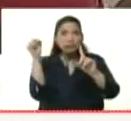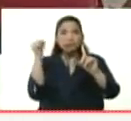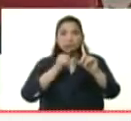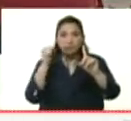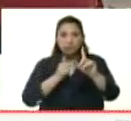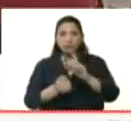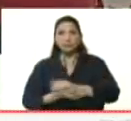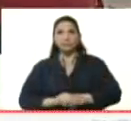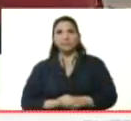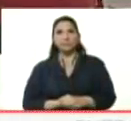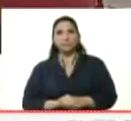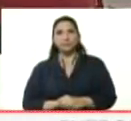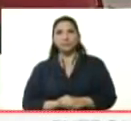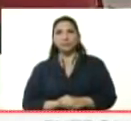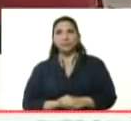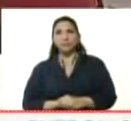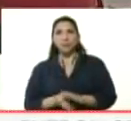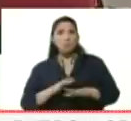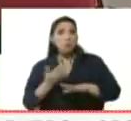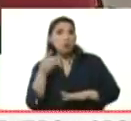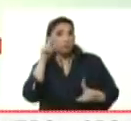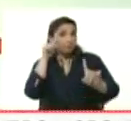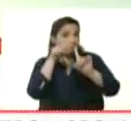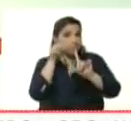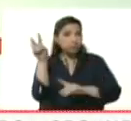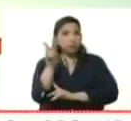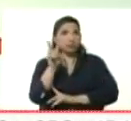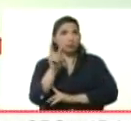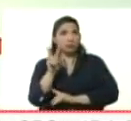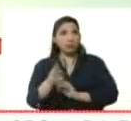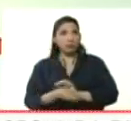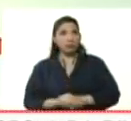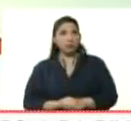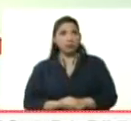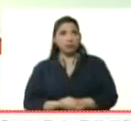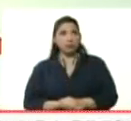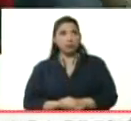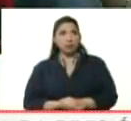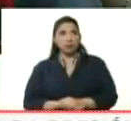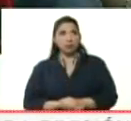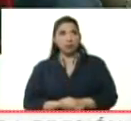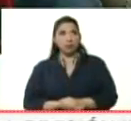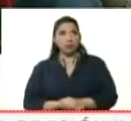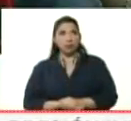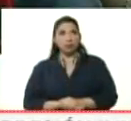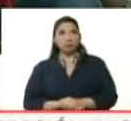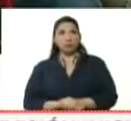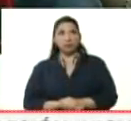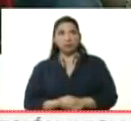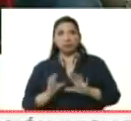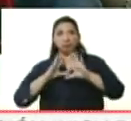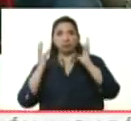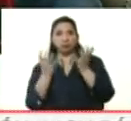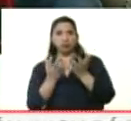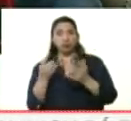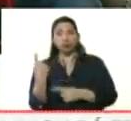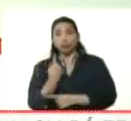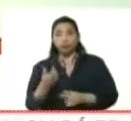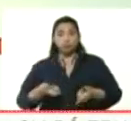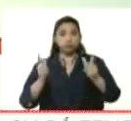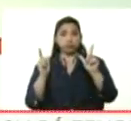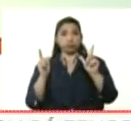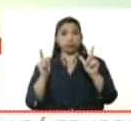¿Por qué va más allá de Venezuela? Porque nosotros creemos en otro mundo posible Y ese mundo solo es posible